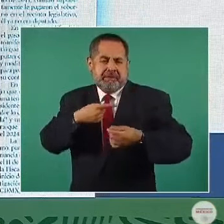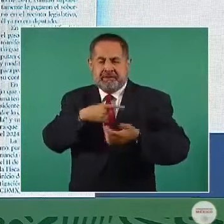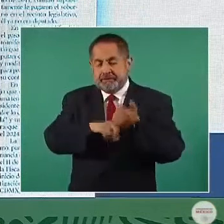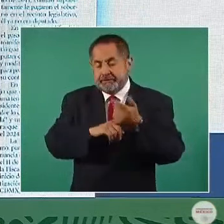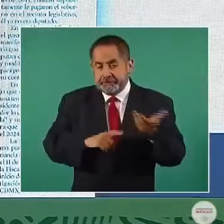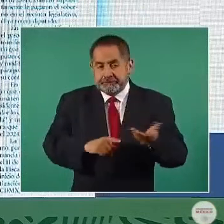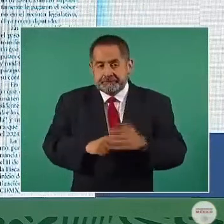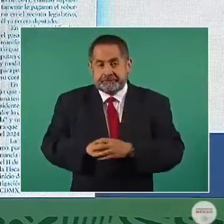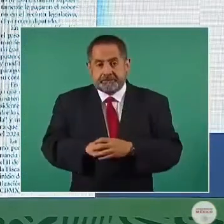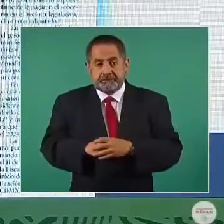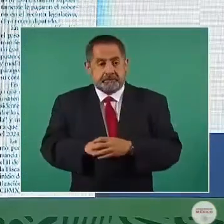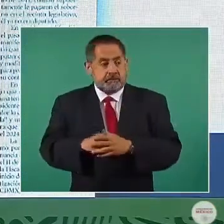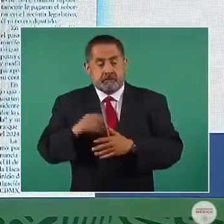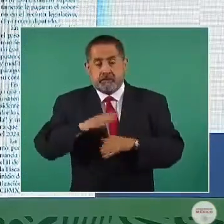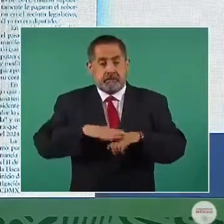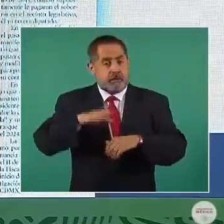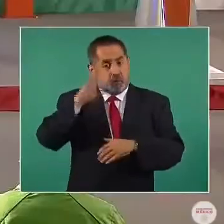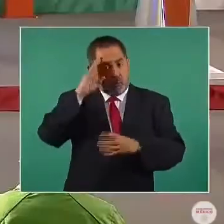y se va a las nubes